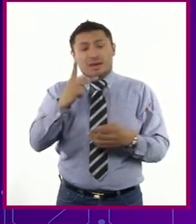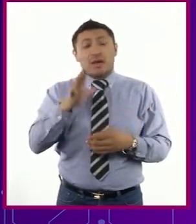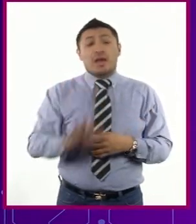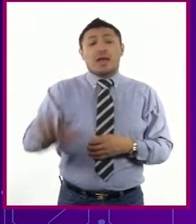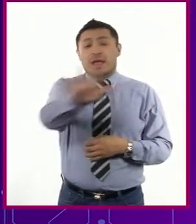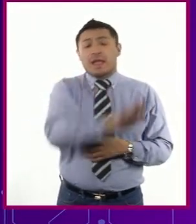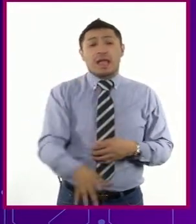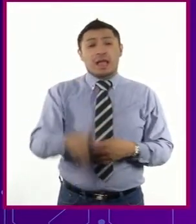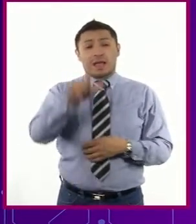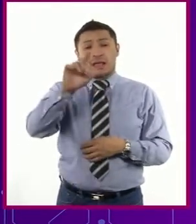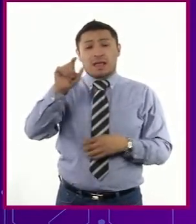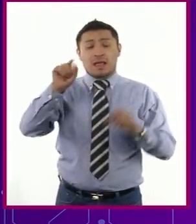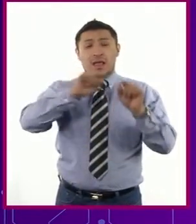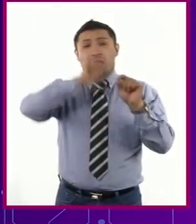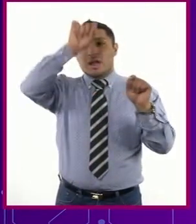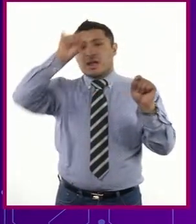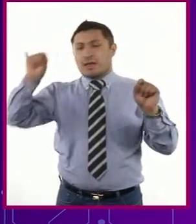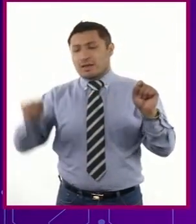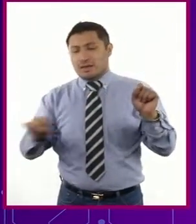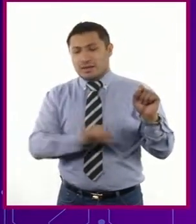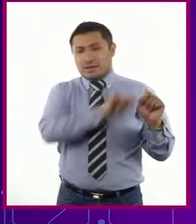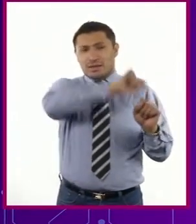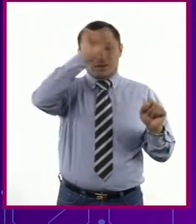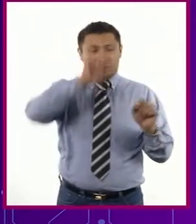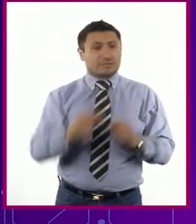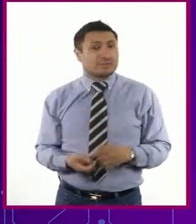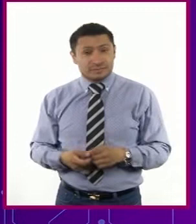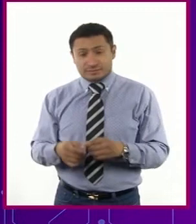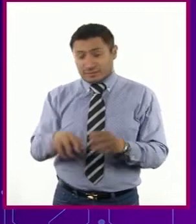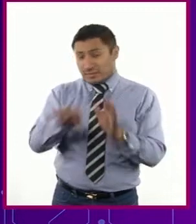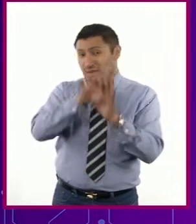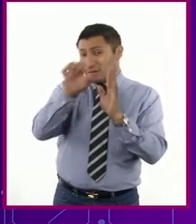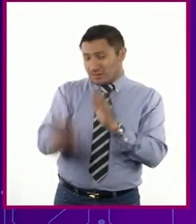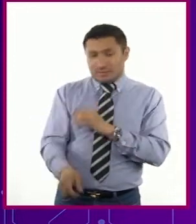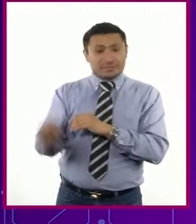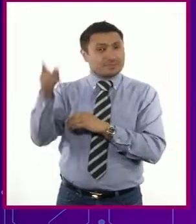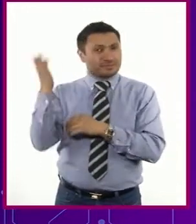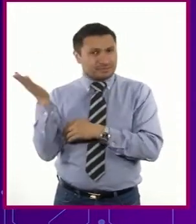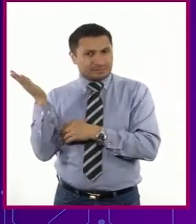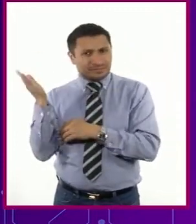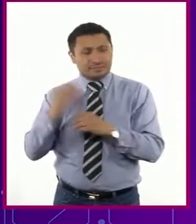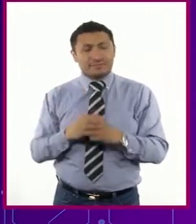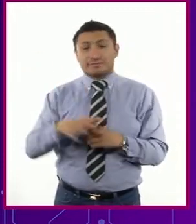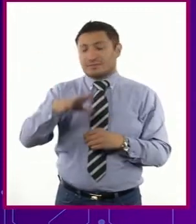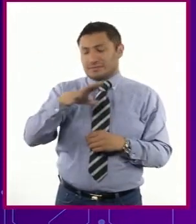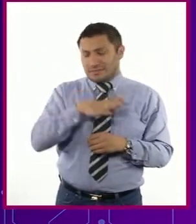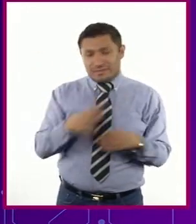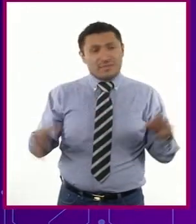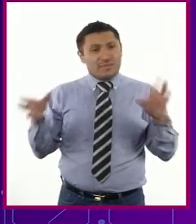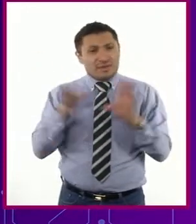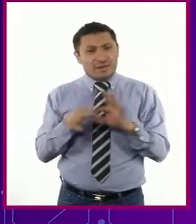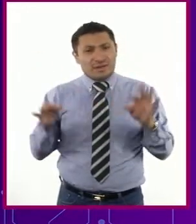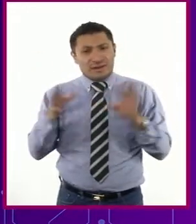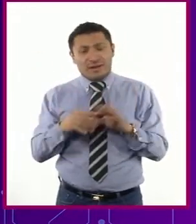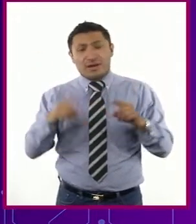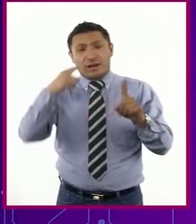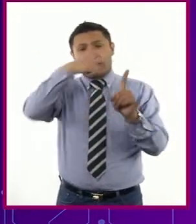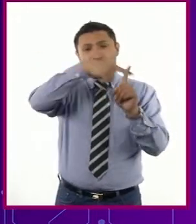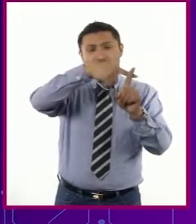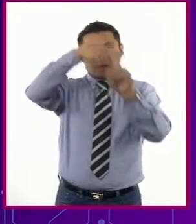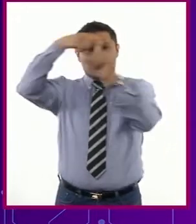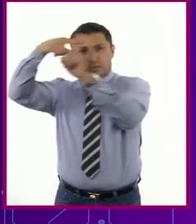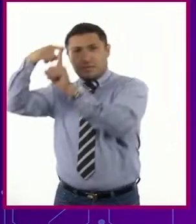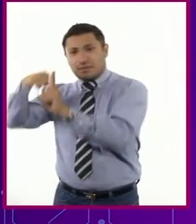longitud del contorno de una figura geométrica. En el caso de los polígonos regulares, está definida por la suma de sus lados